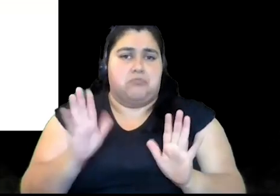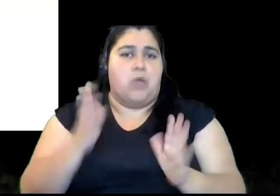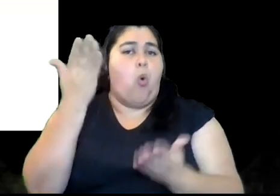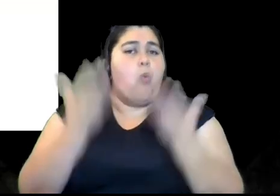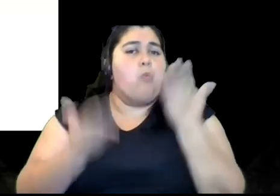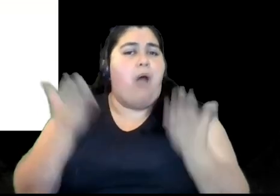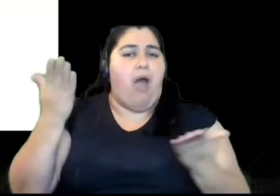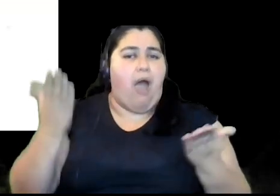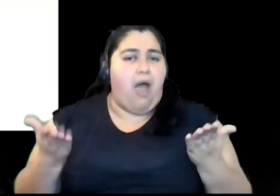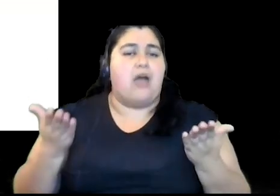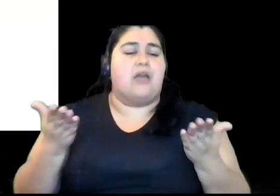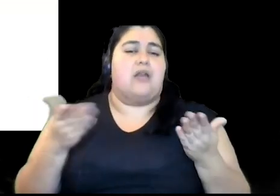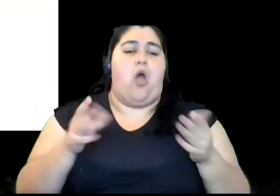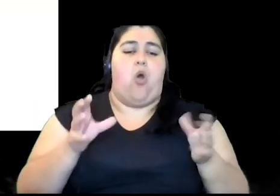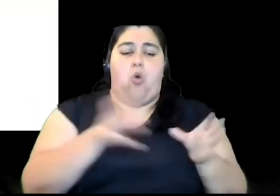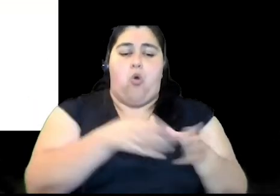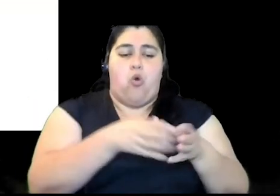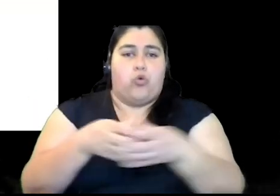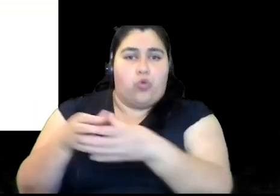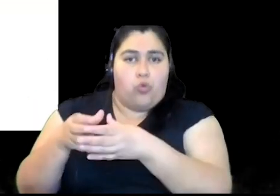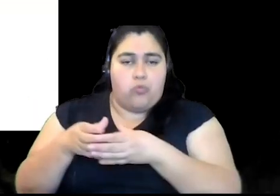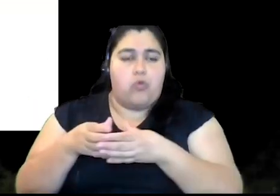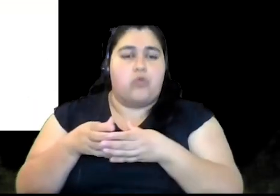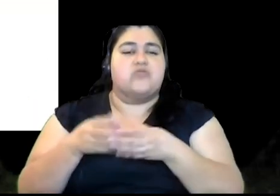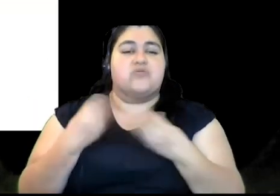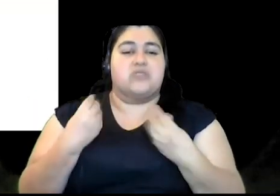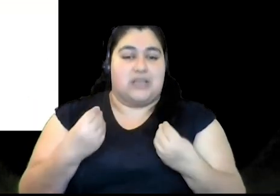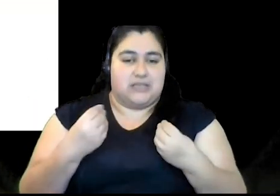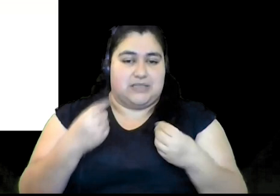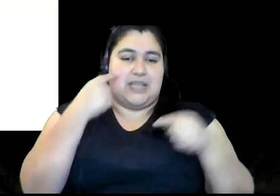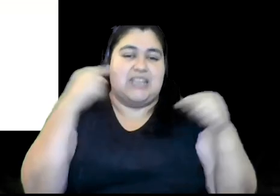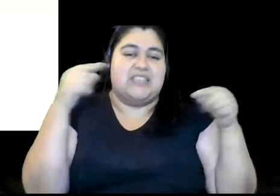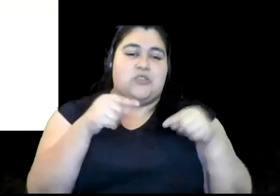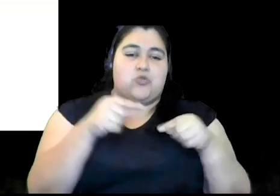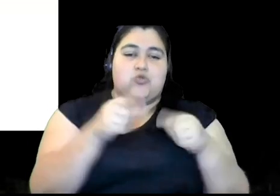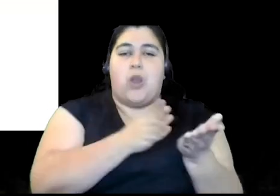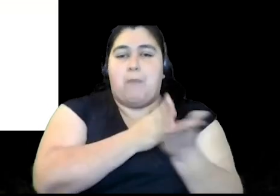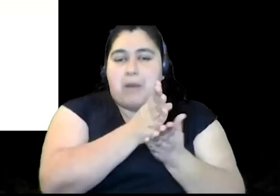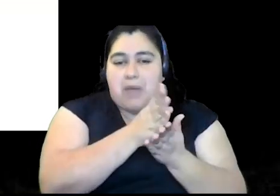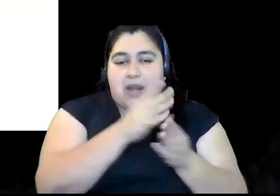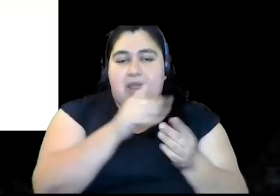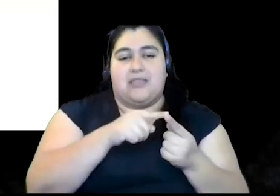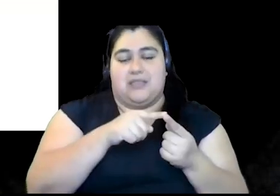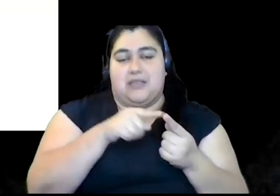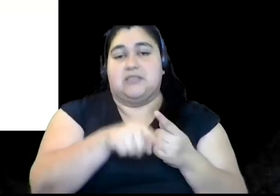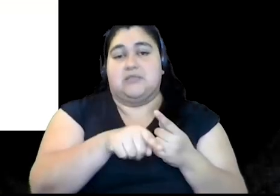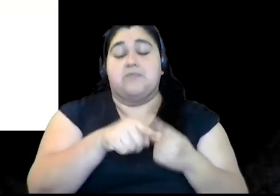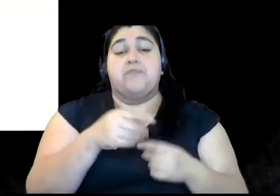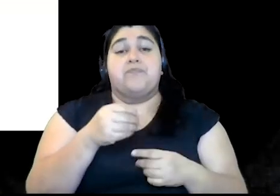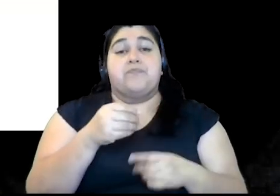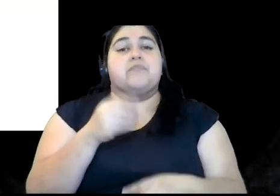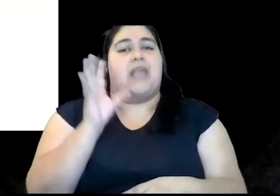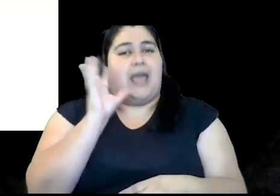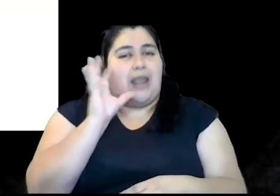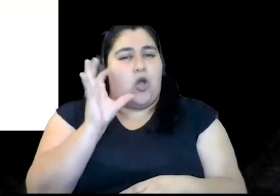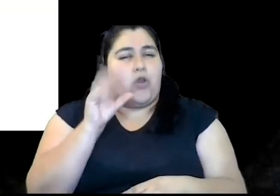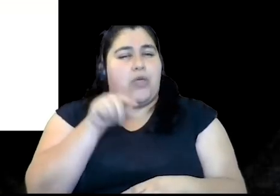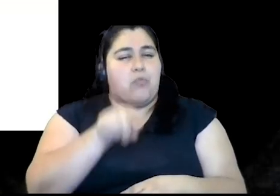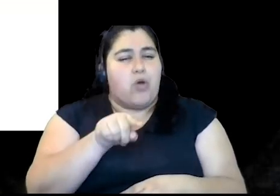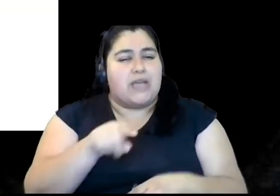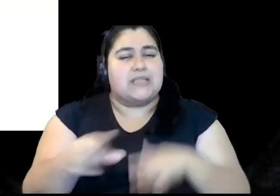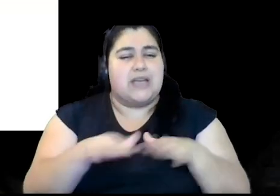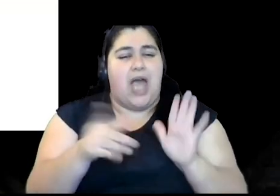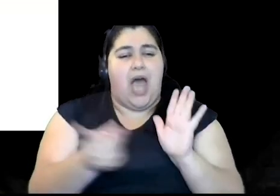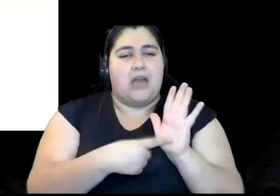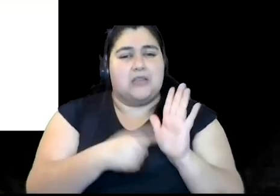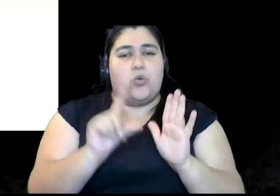humanas y sucesiones indivisas? Los establecimientos permanentes. Recordemos que estos están definidos en